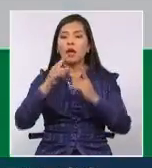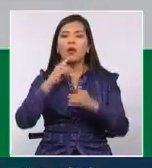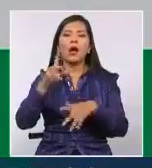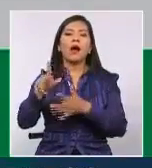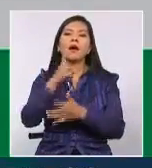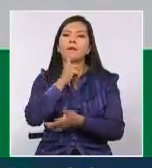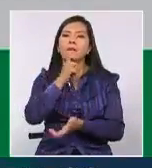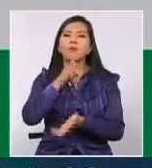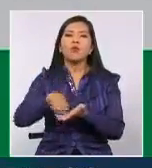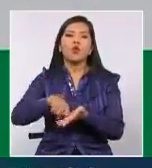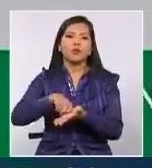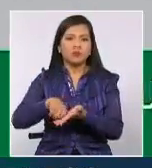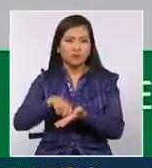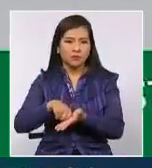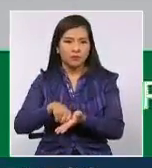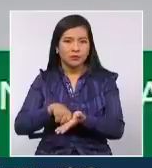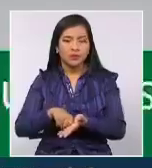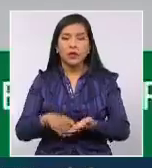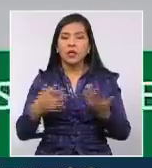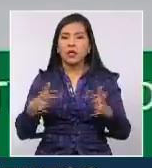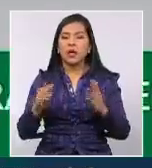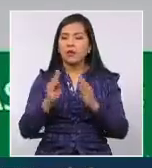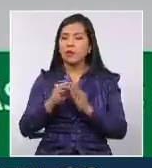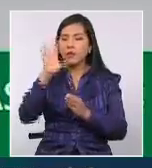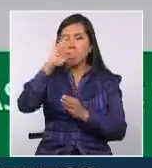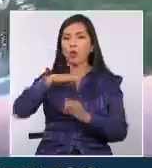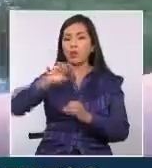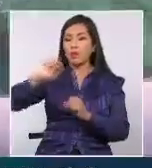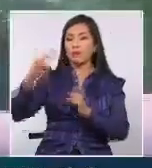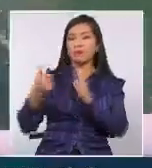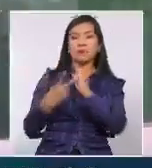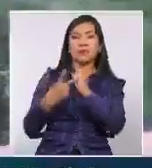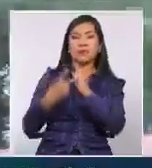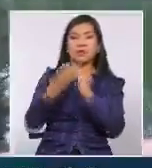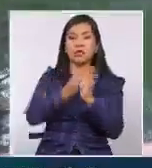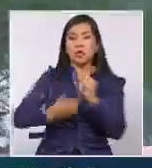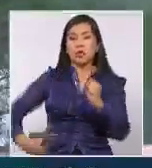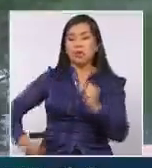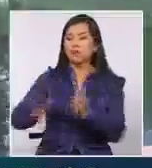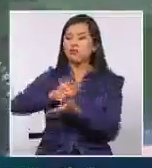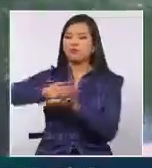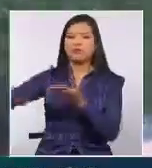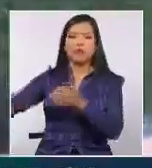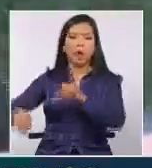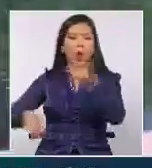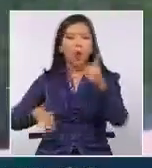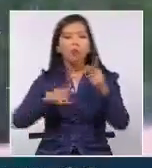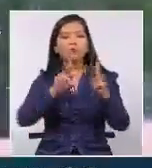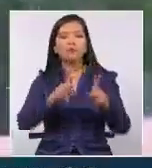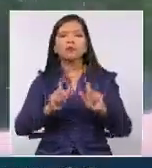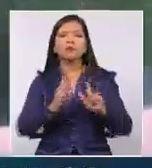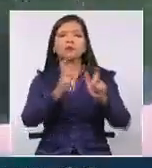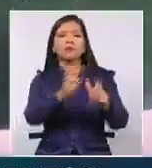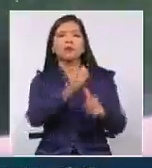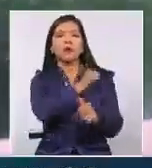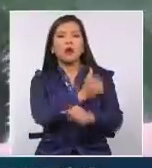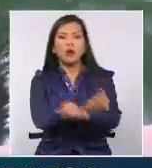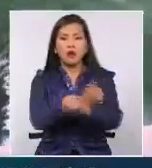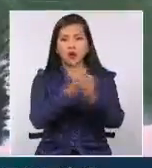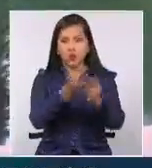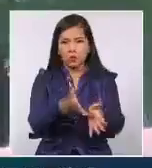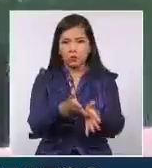el cual dejó a un lado de sus funciones al vicegobernador Mario Aguilera. Podemos iniciar al Ministerio Público por incumplimiento de